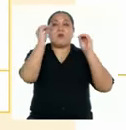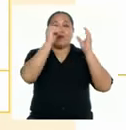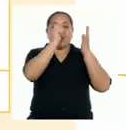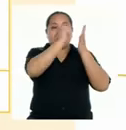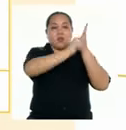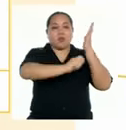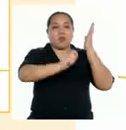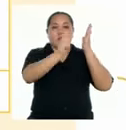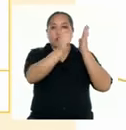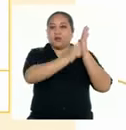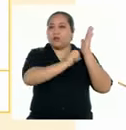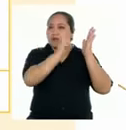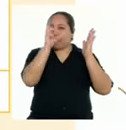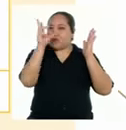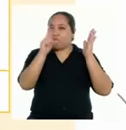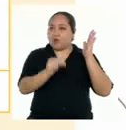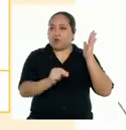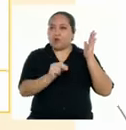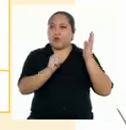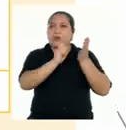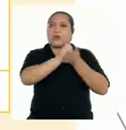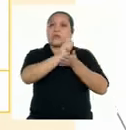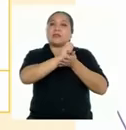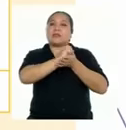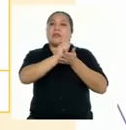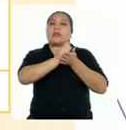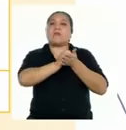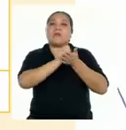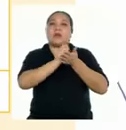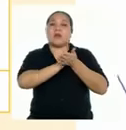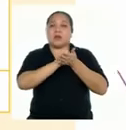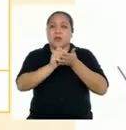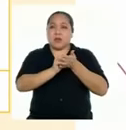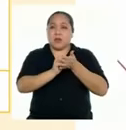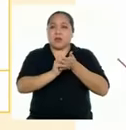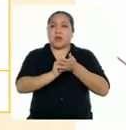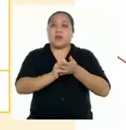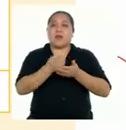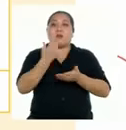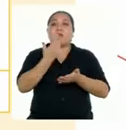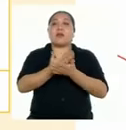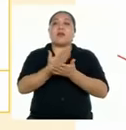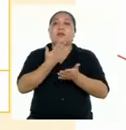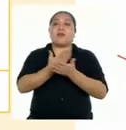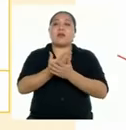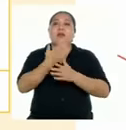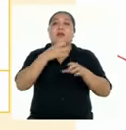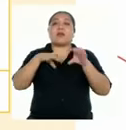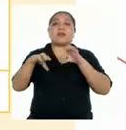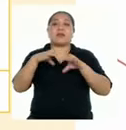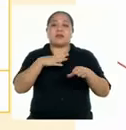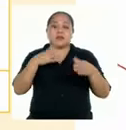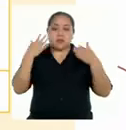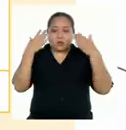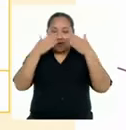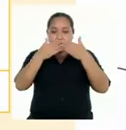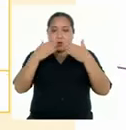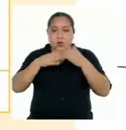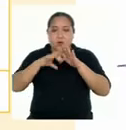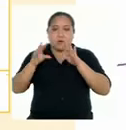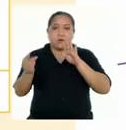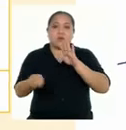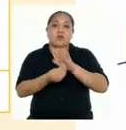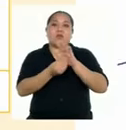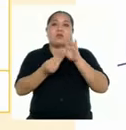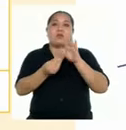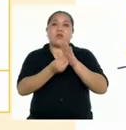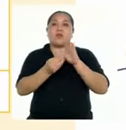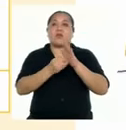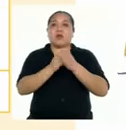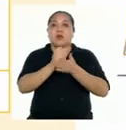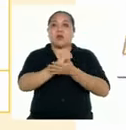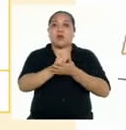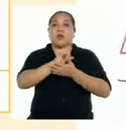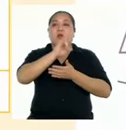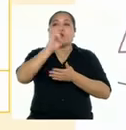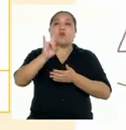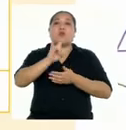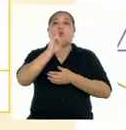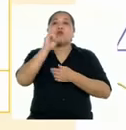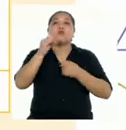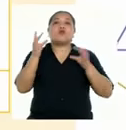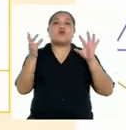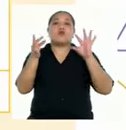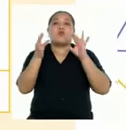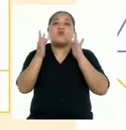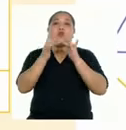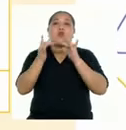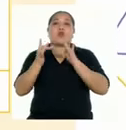logré cumplir con este criterio y escribiré como comentario: verificar las acciones concretas que se incluirán en el texto y el uso de los